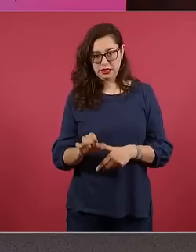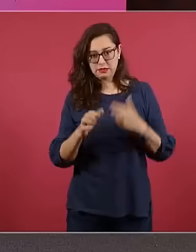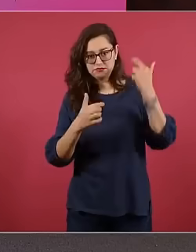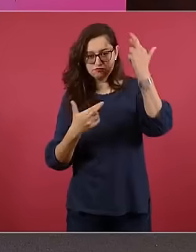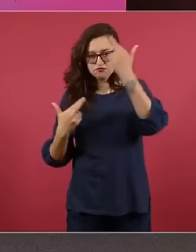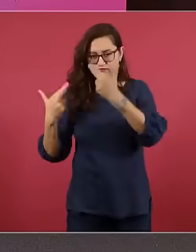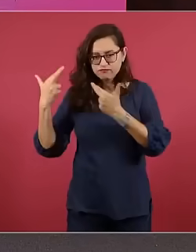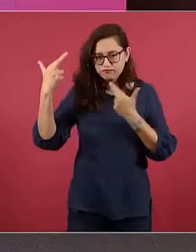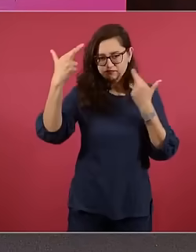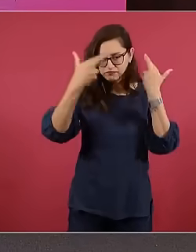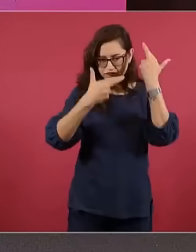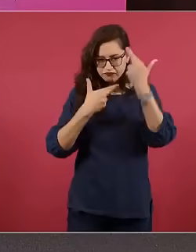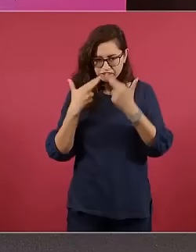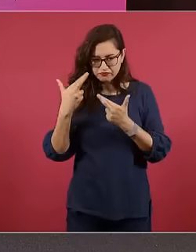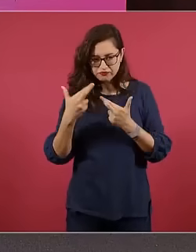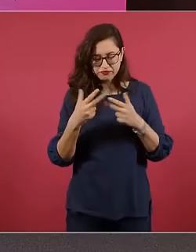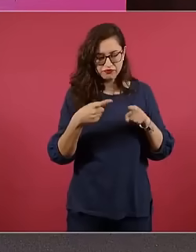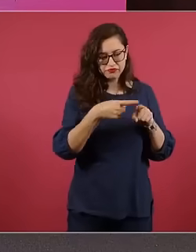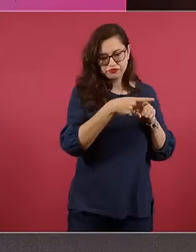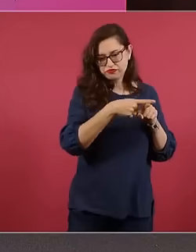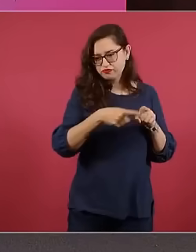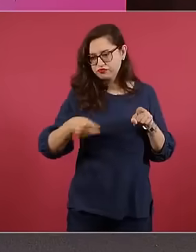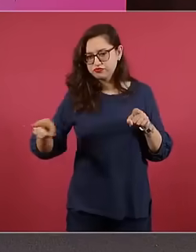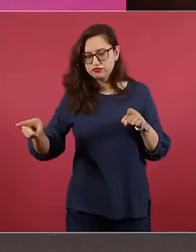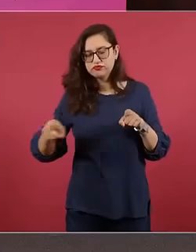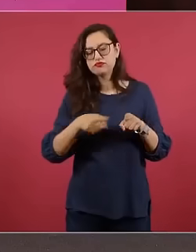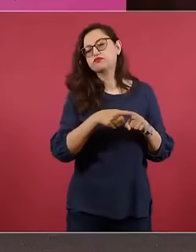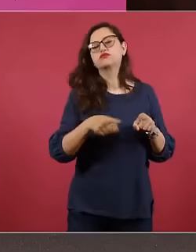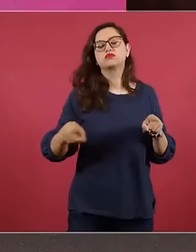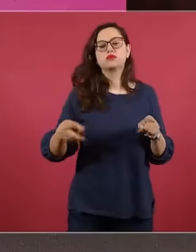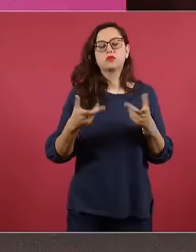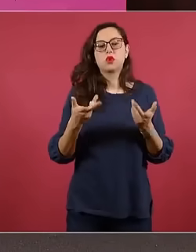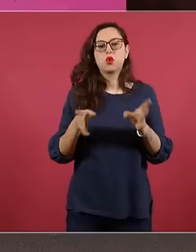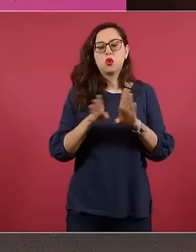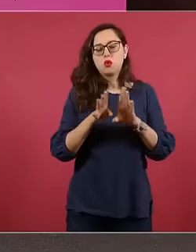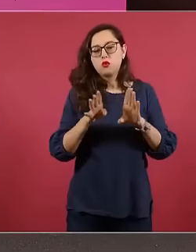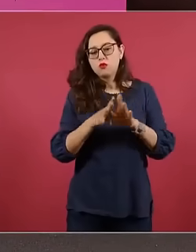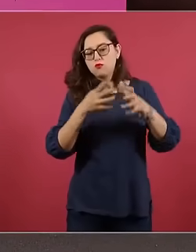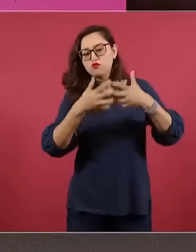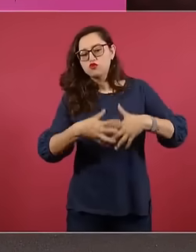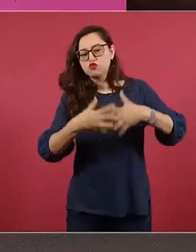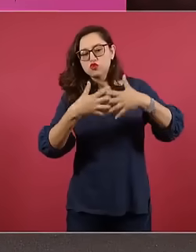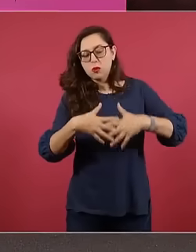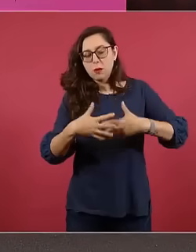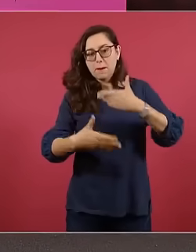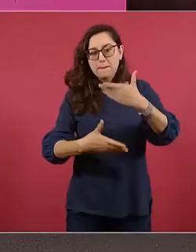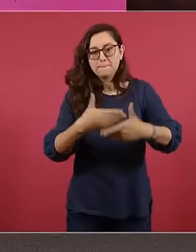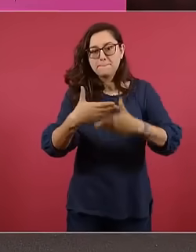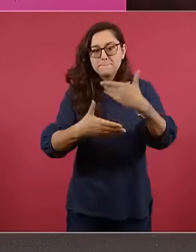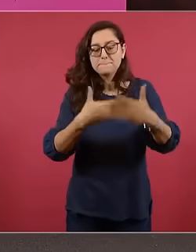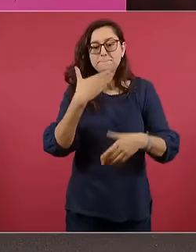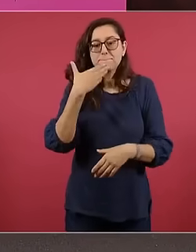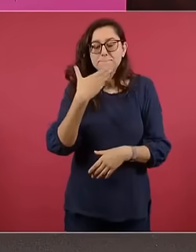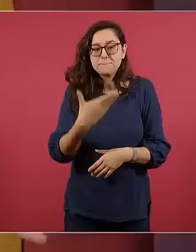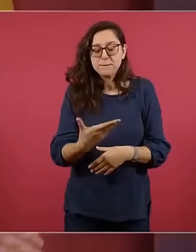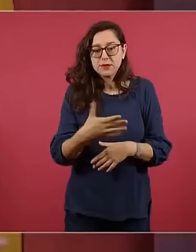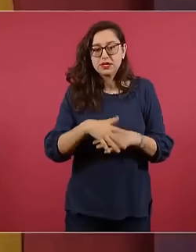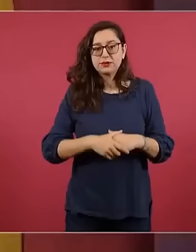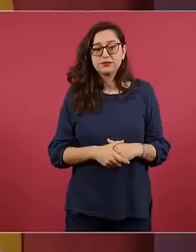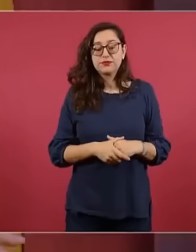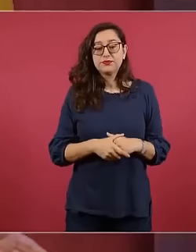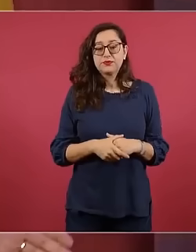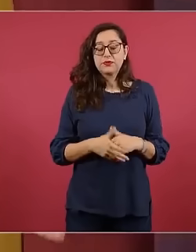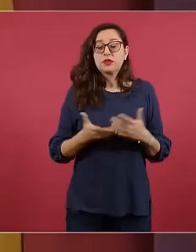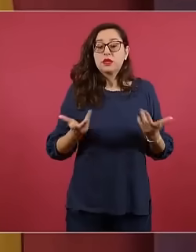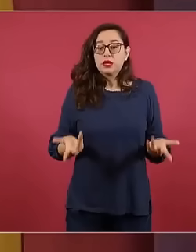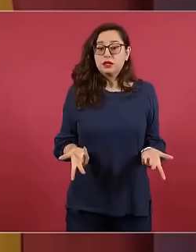su funcionamiento a partir del 1 de septiembre. Adelante, por favor. Desde la puesta en marcha, el